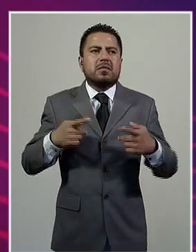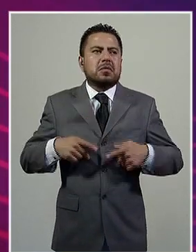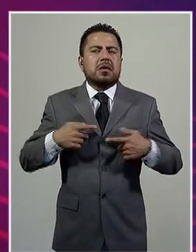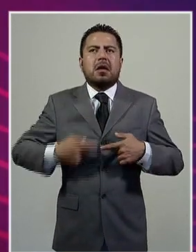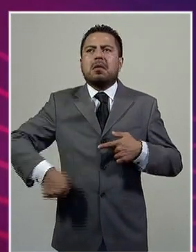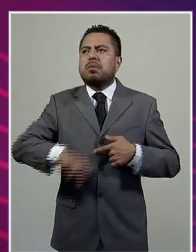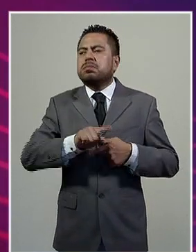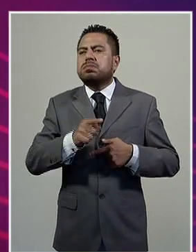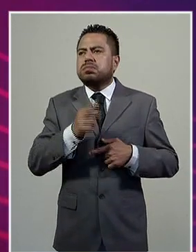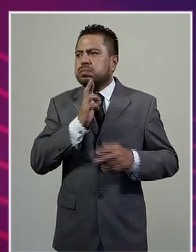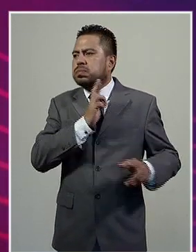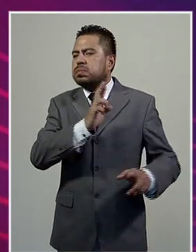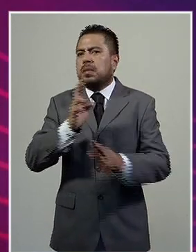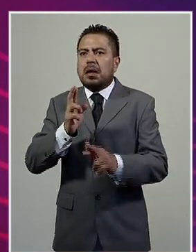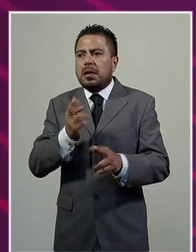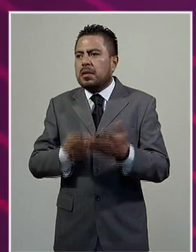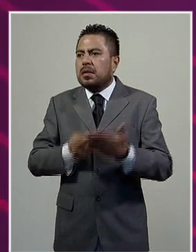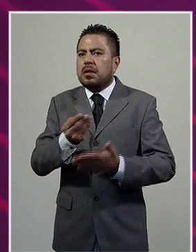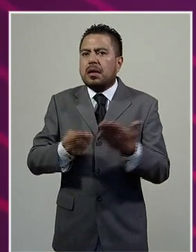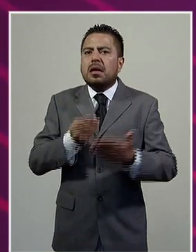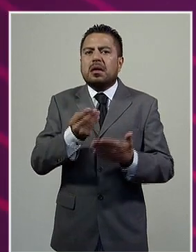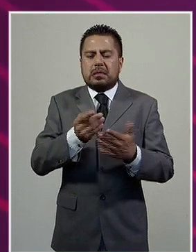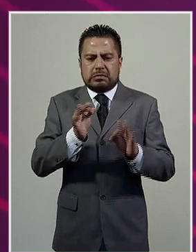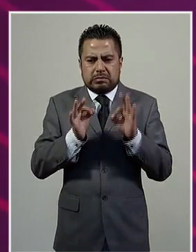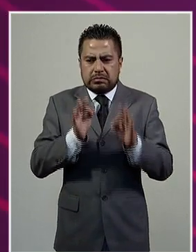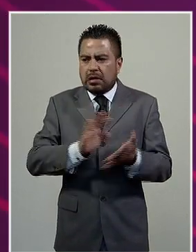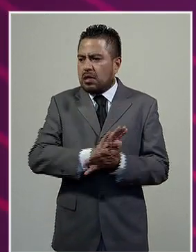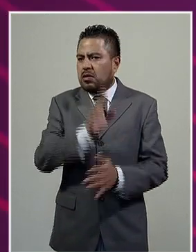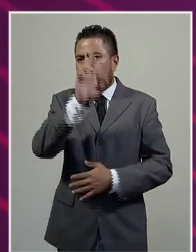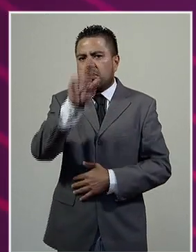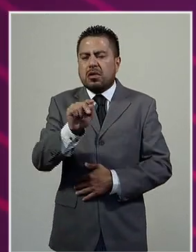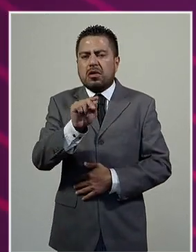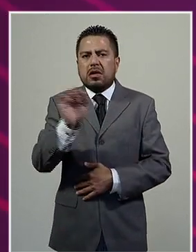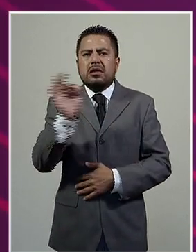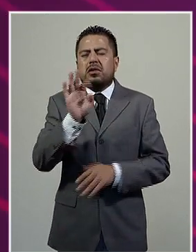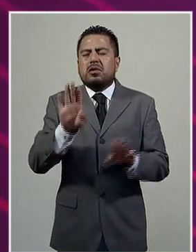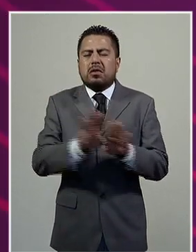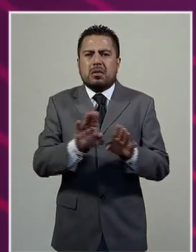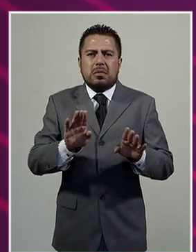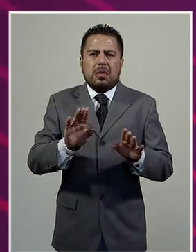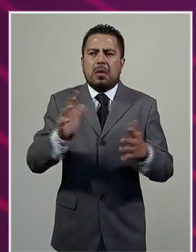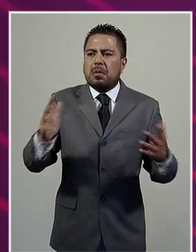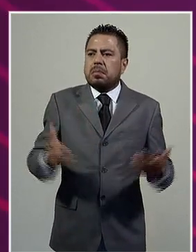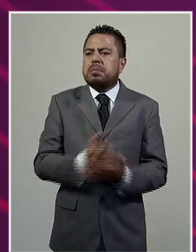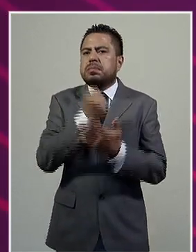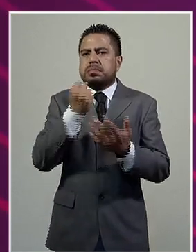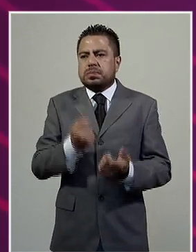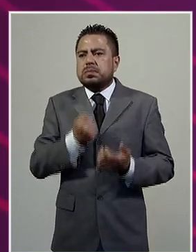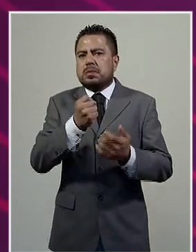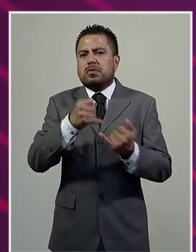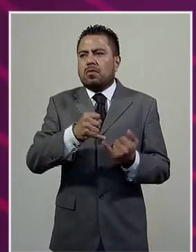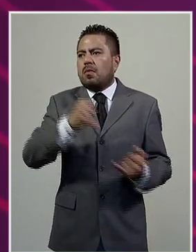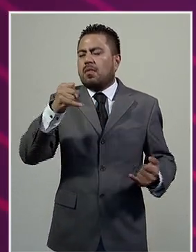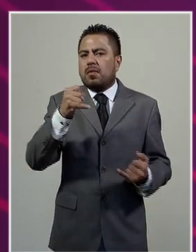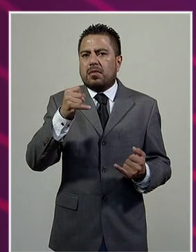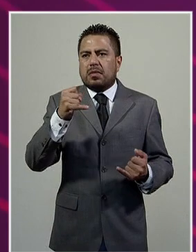cuando daban ese resultado decían, bueno, es que no es exactamente discriminación, es de hecho como una especie de premio a la delgadez. Y